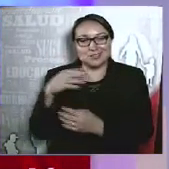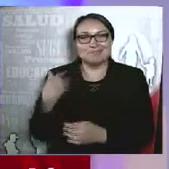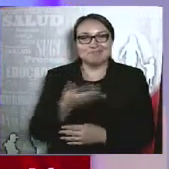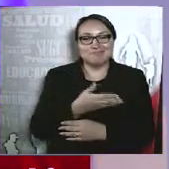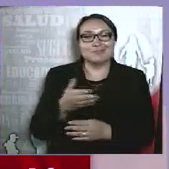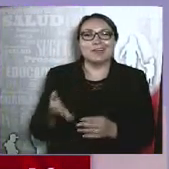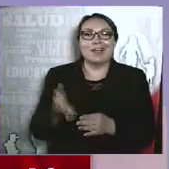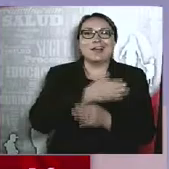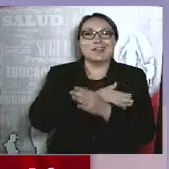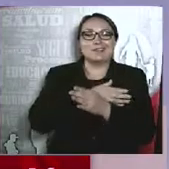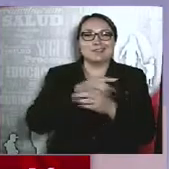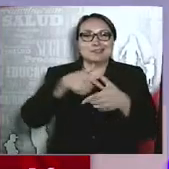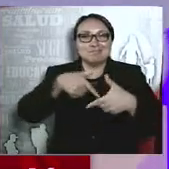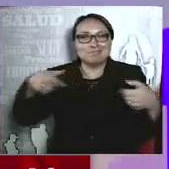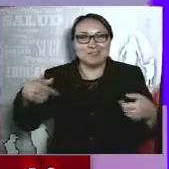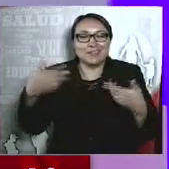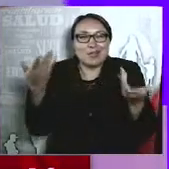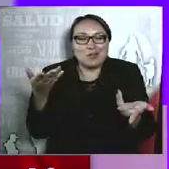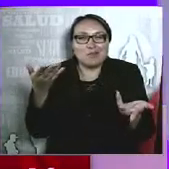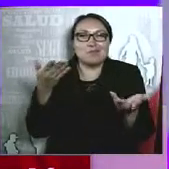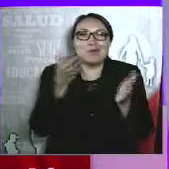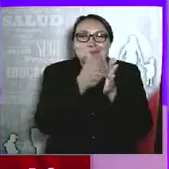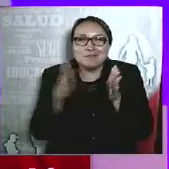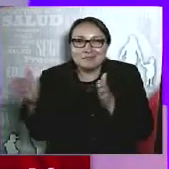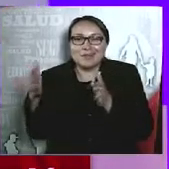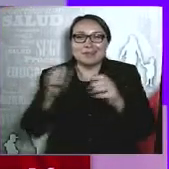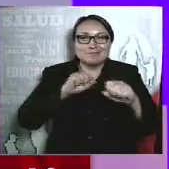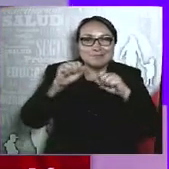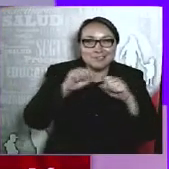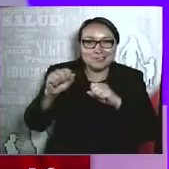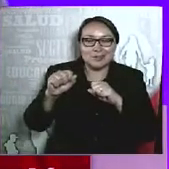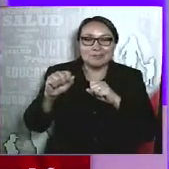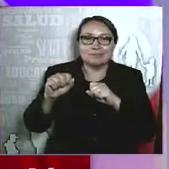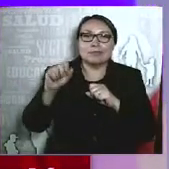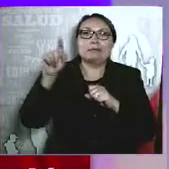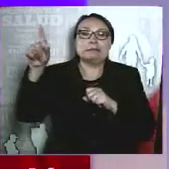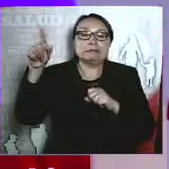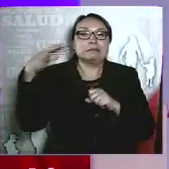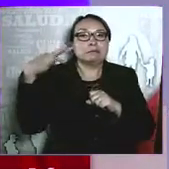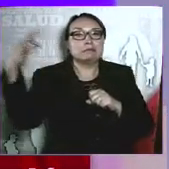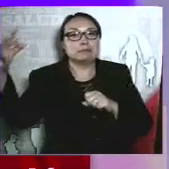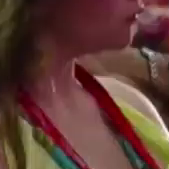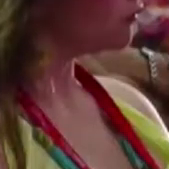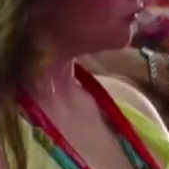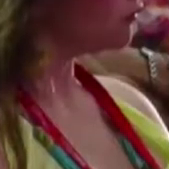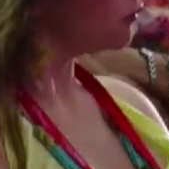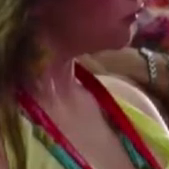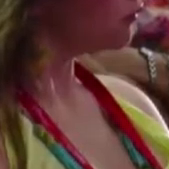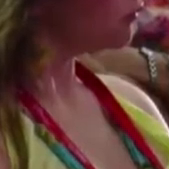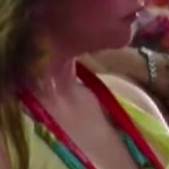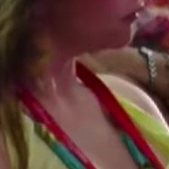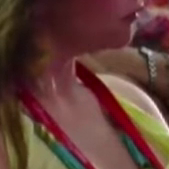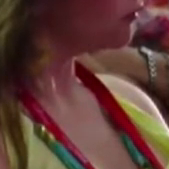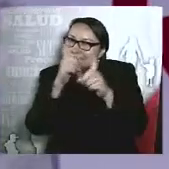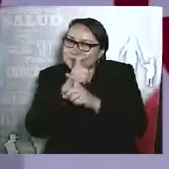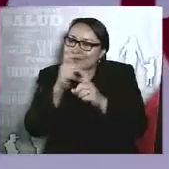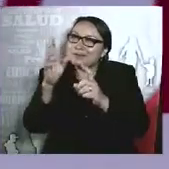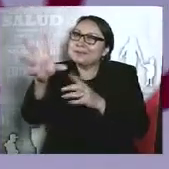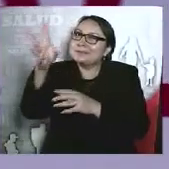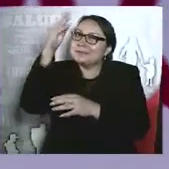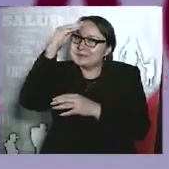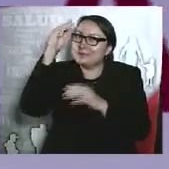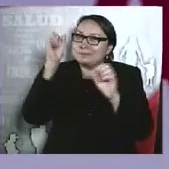planteamos en el plan de acción, como uno de los mecanismos que el Gobierno Nacional tiene para seguir la gestión de las entidades públicas. Queremos mostrarlo muy